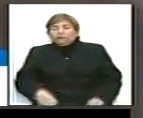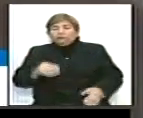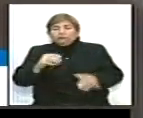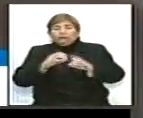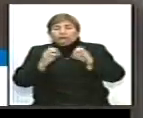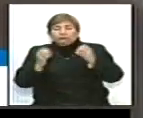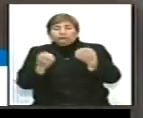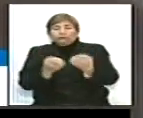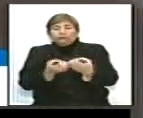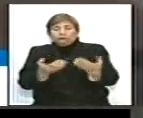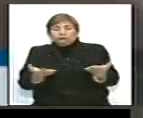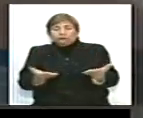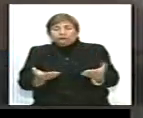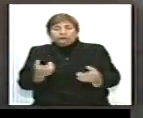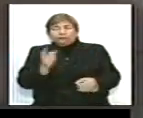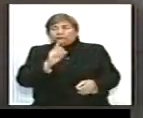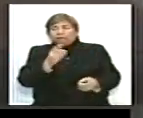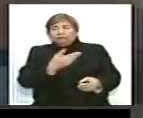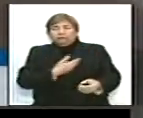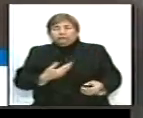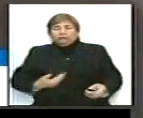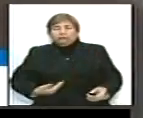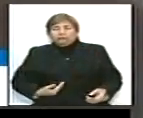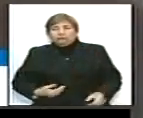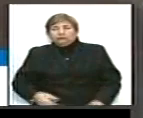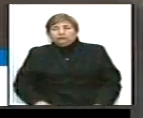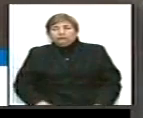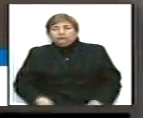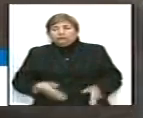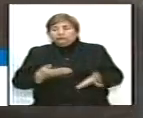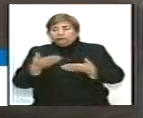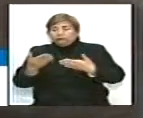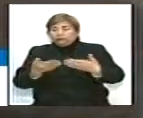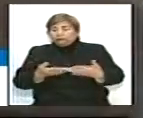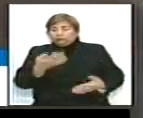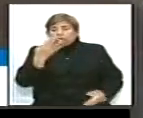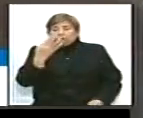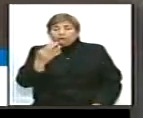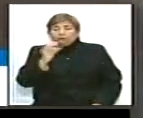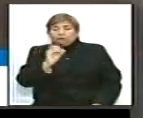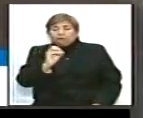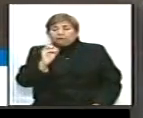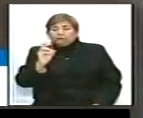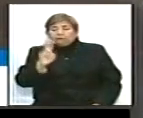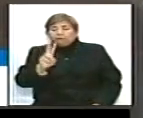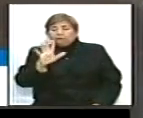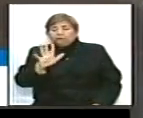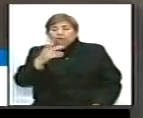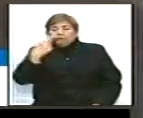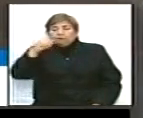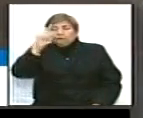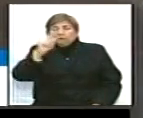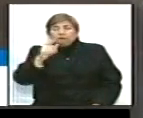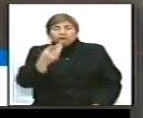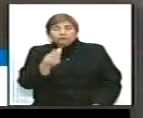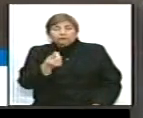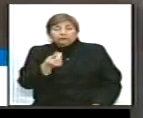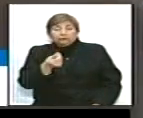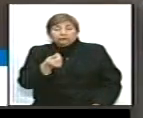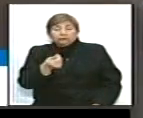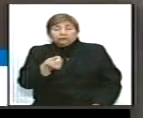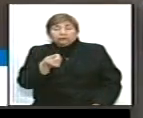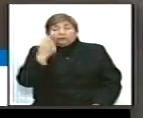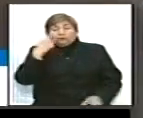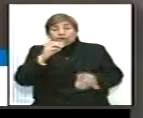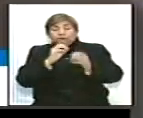hemiciclo. Nuestro gobierno, presidente, está disponiendo más de 425 millones de soles